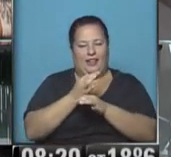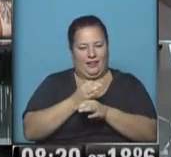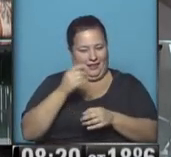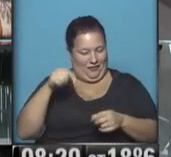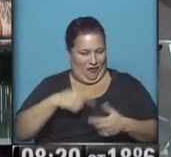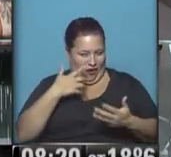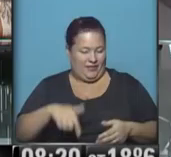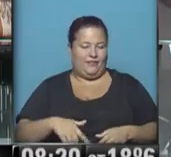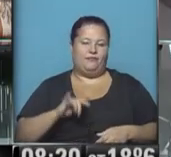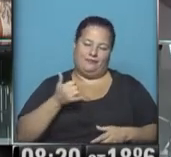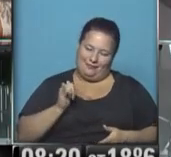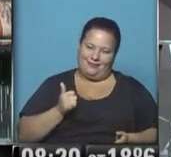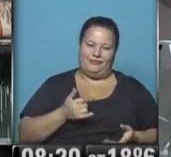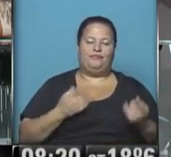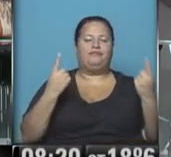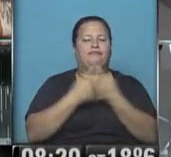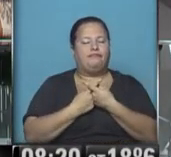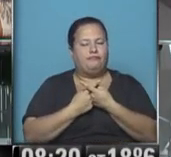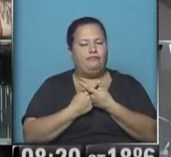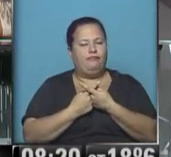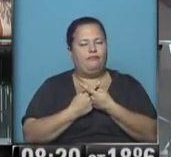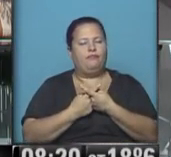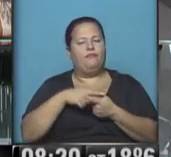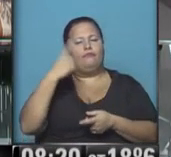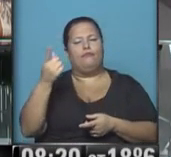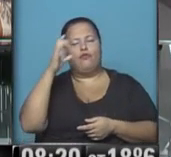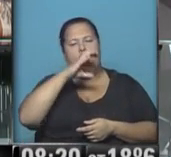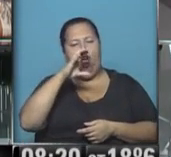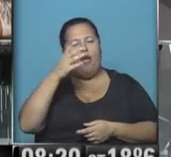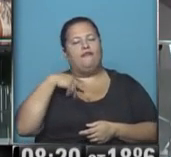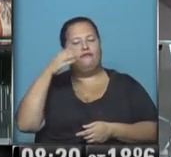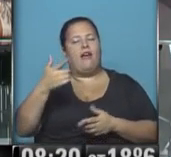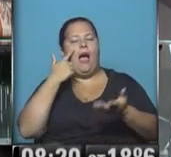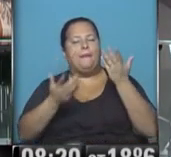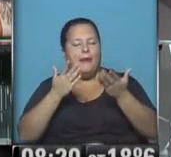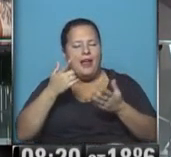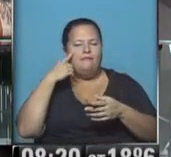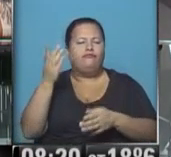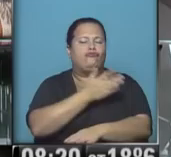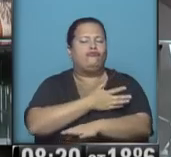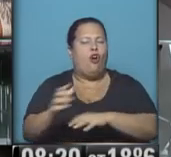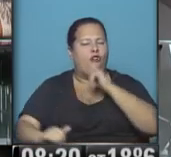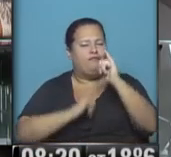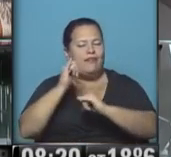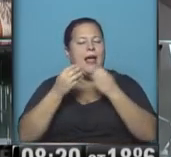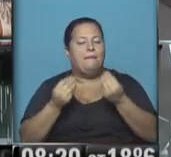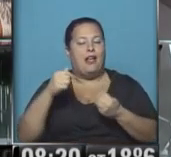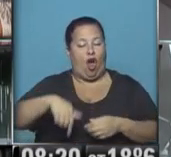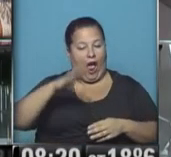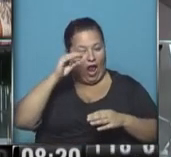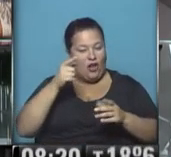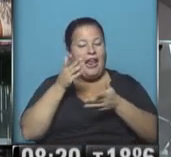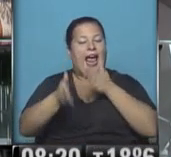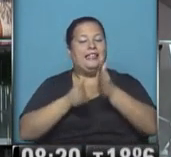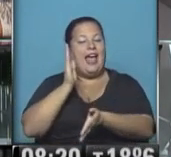amigo de la casa. Se va, obviamente se va a enfrentar contra un colombiano. Estuvimos allí en el Pisaje viendo todos los detalles de lo que va a ocurrir esta noche con